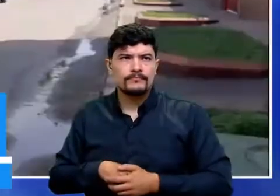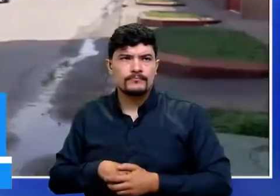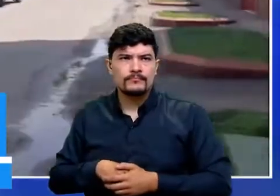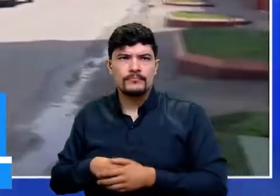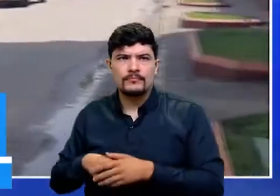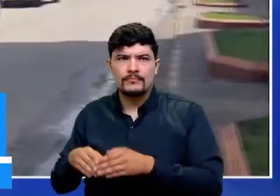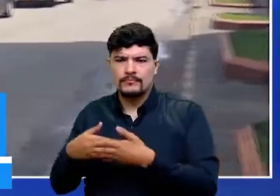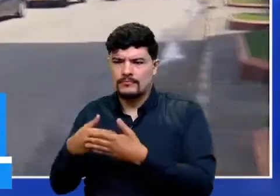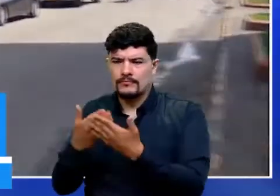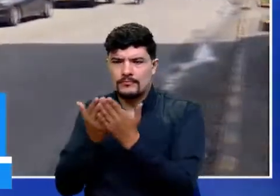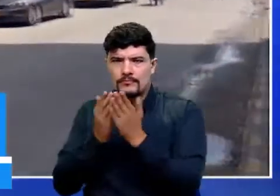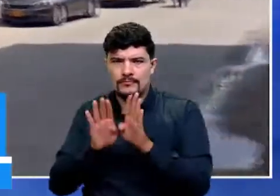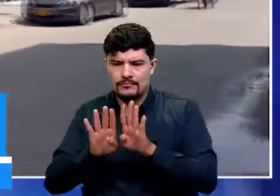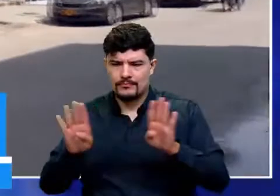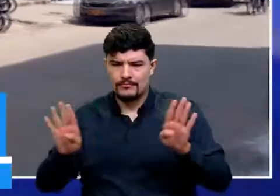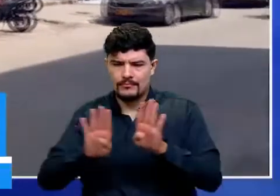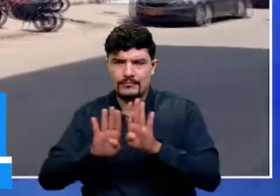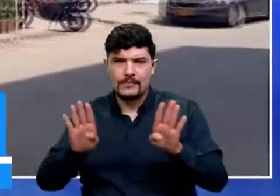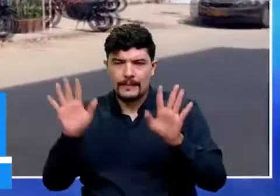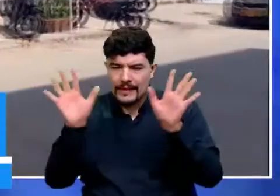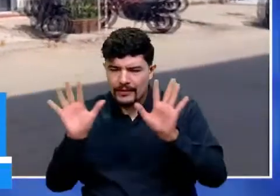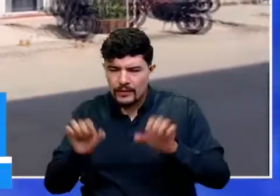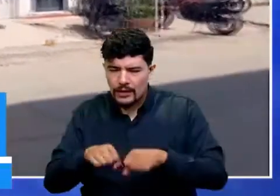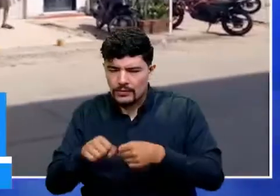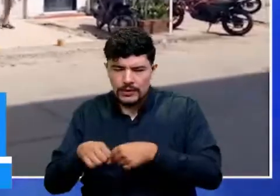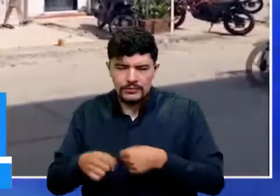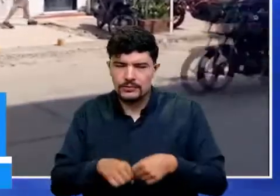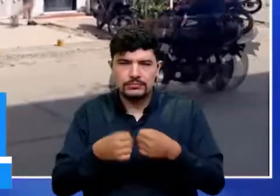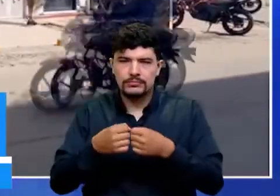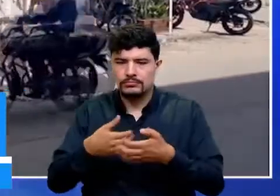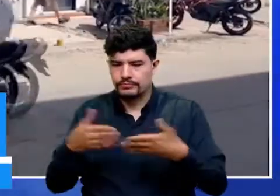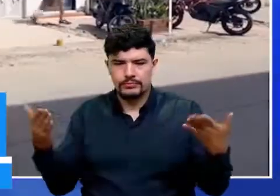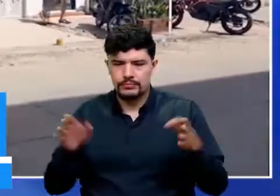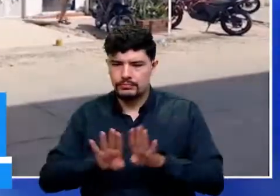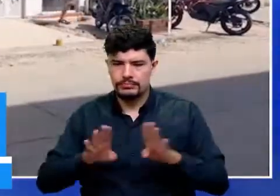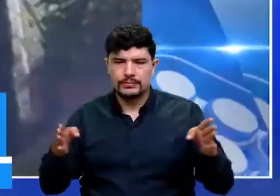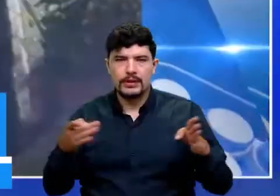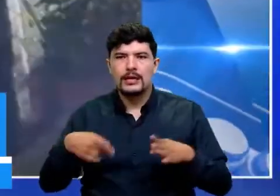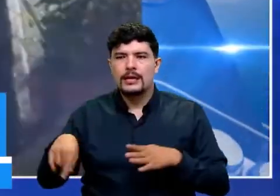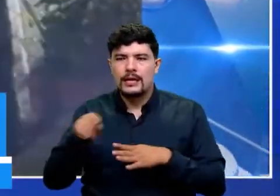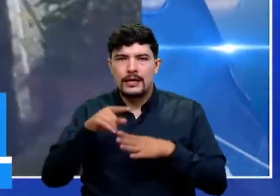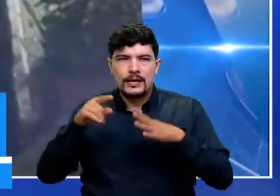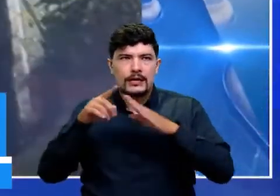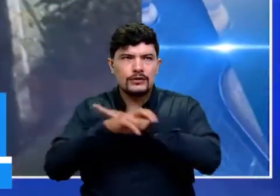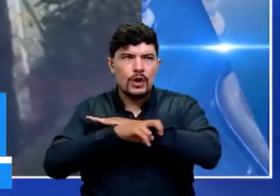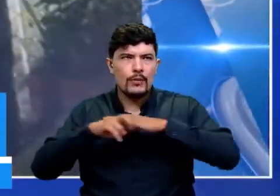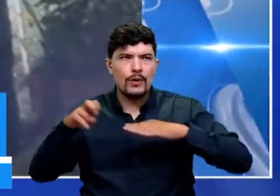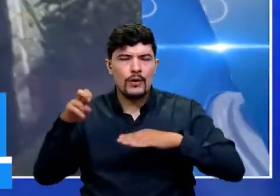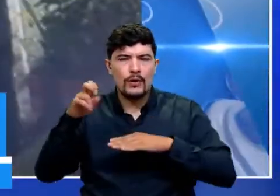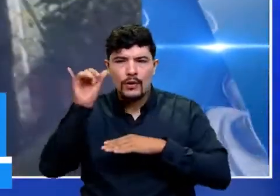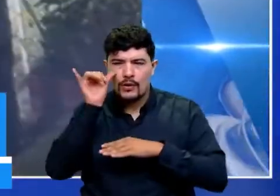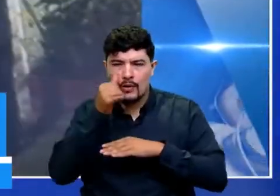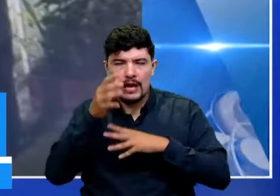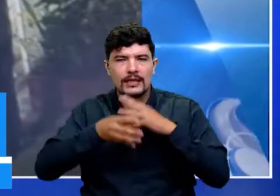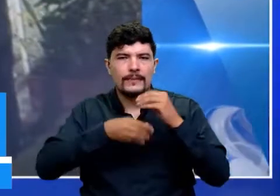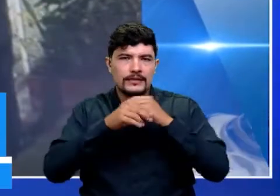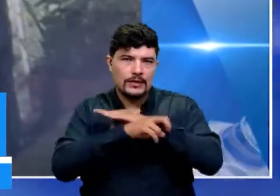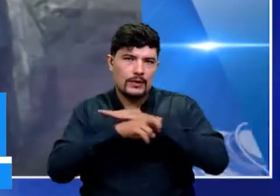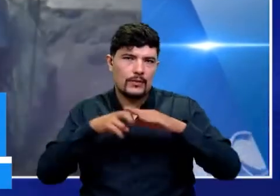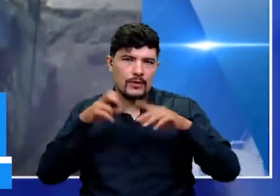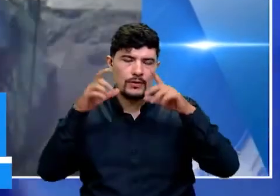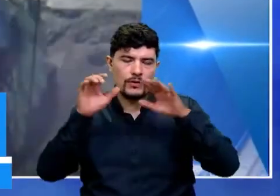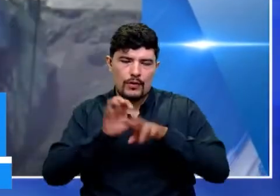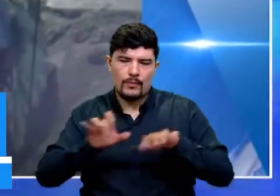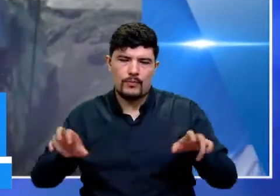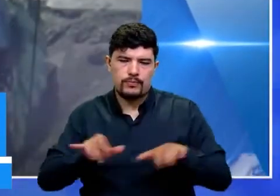alteró la puerta de vidrio y ingresó y se nos llevó la cámara fotográfica y un computador. Mi hermano, que